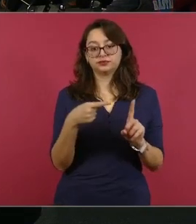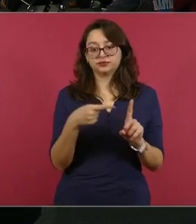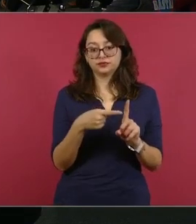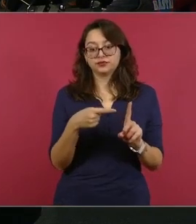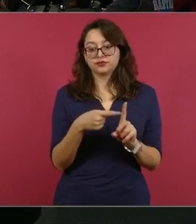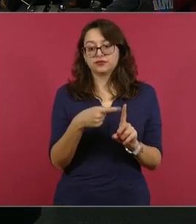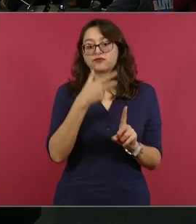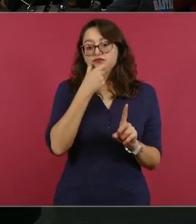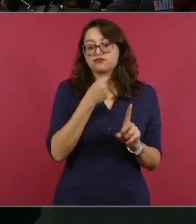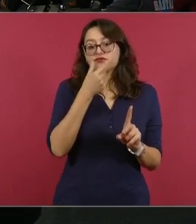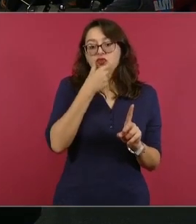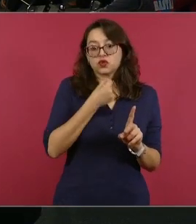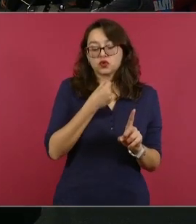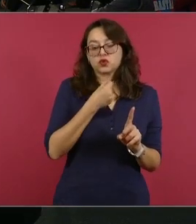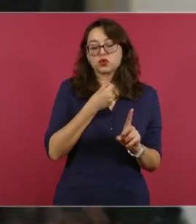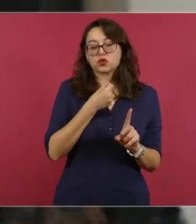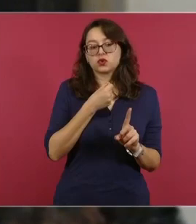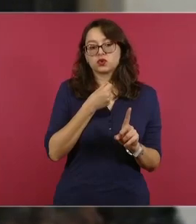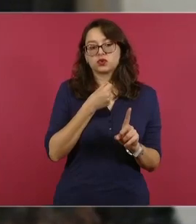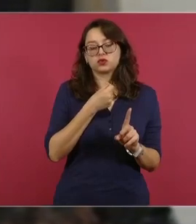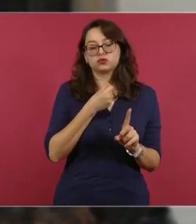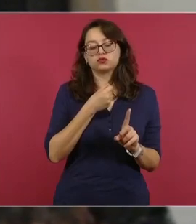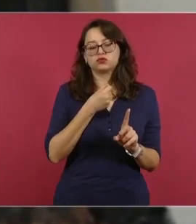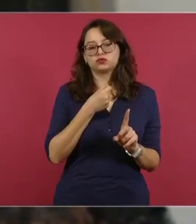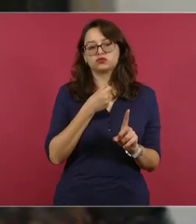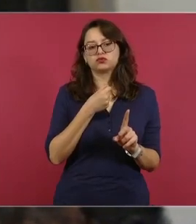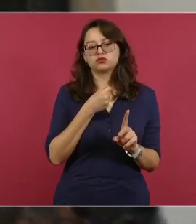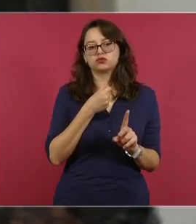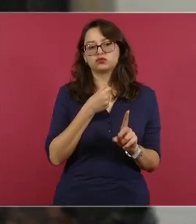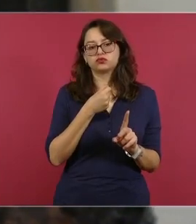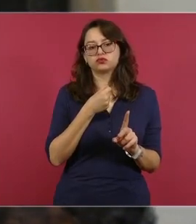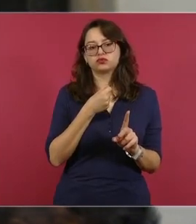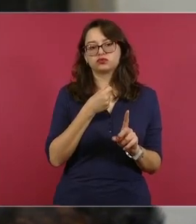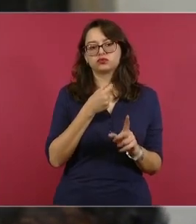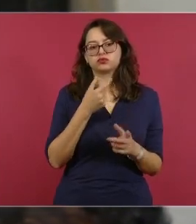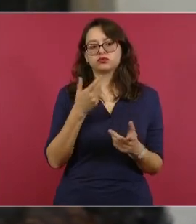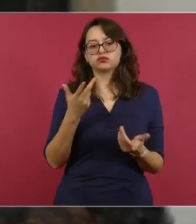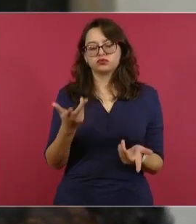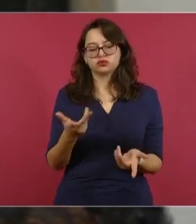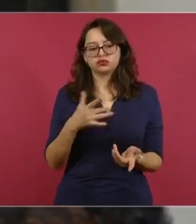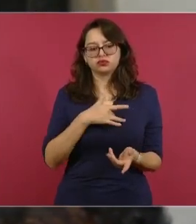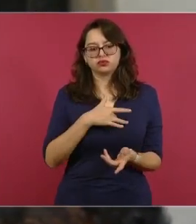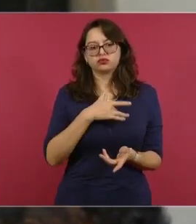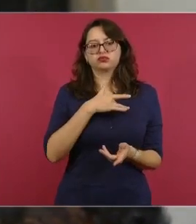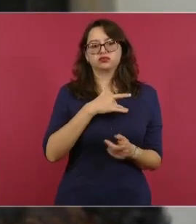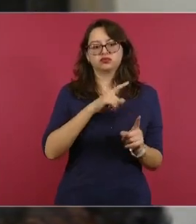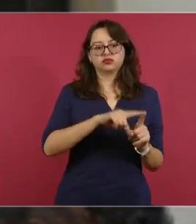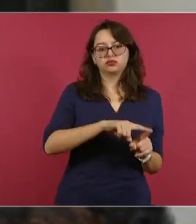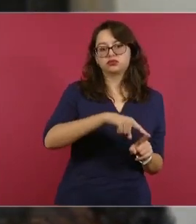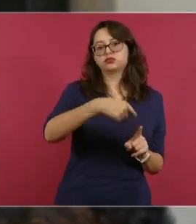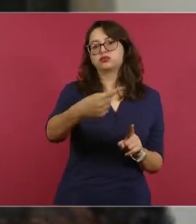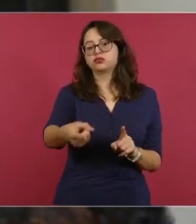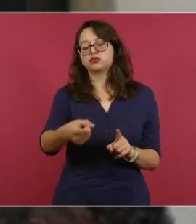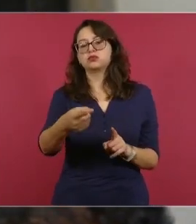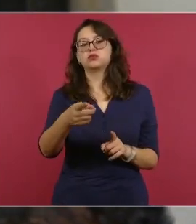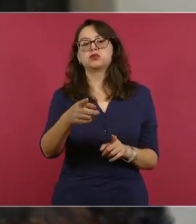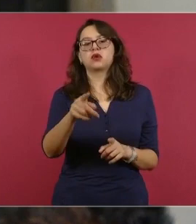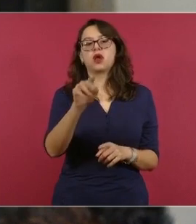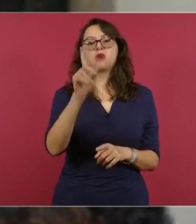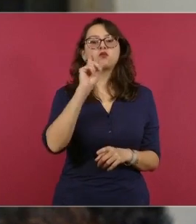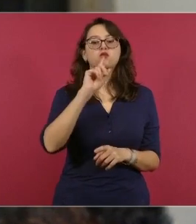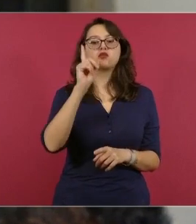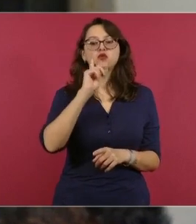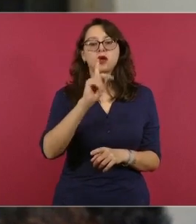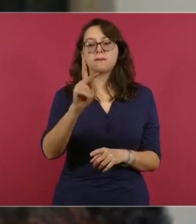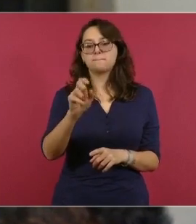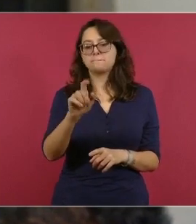al principio, pues Paloma Becerril la recomendó con unos abogados, los abogados Carlos Israel